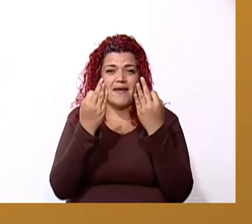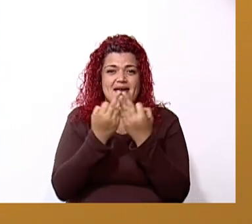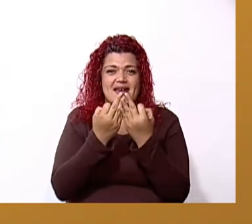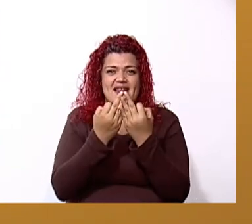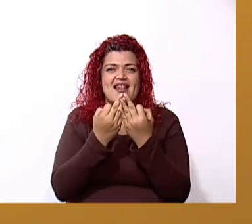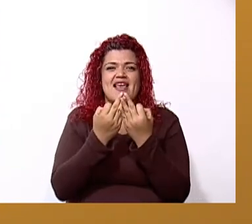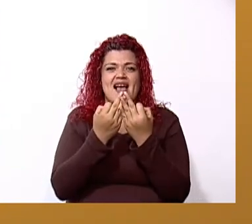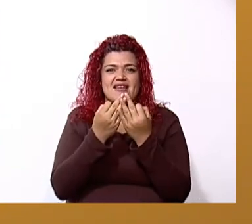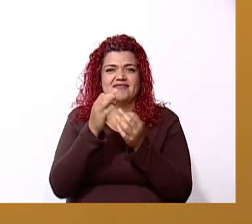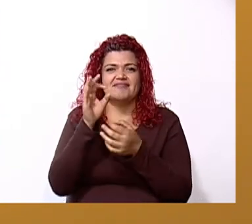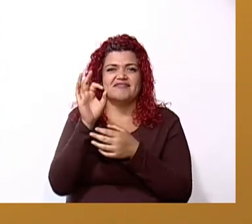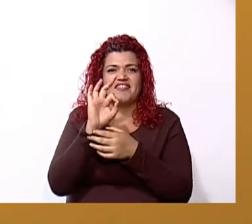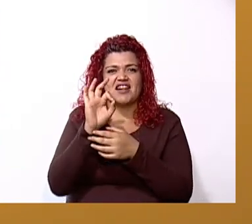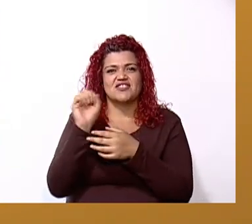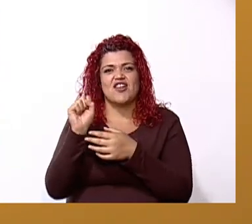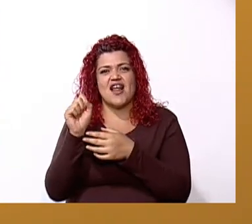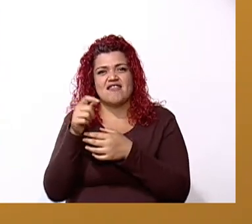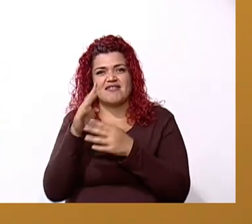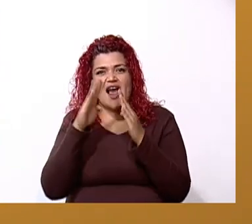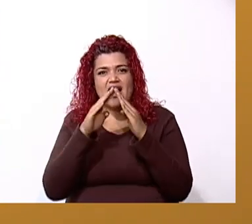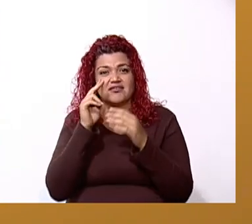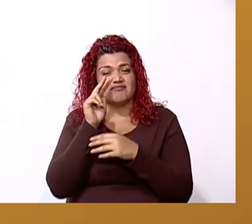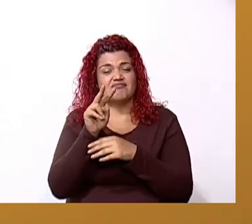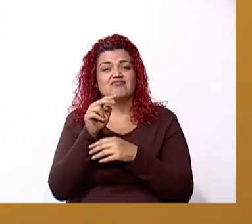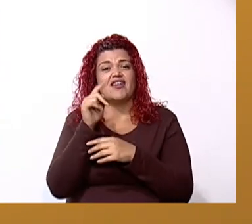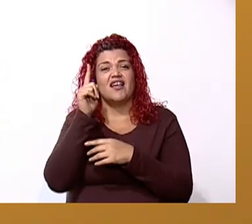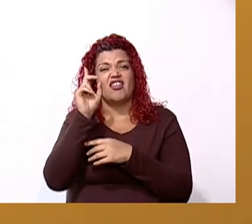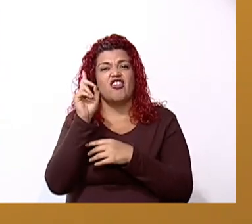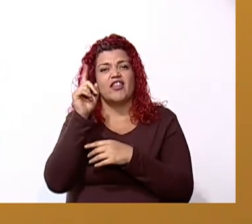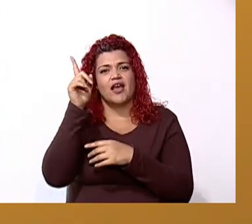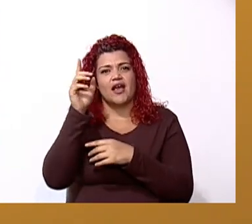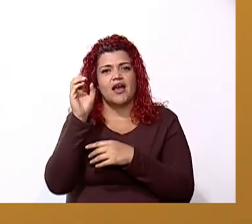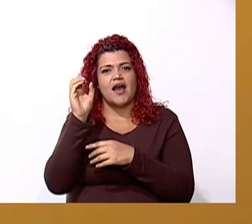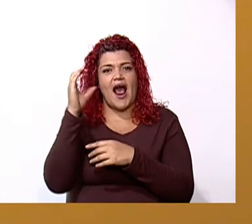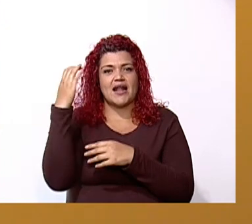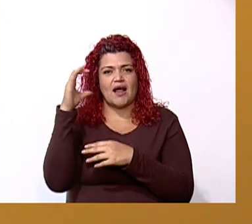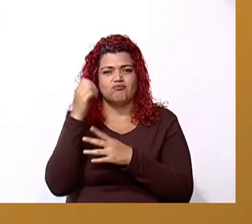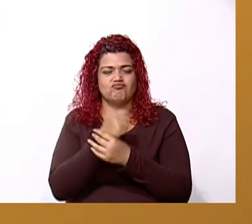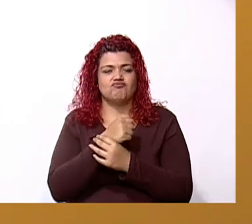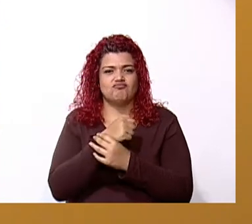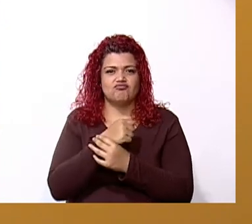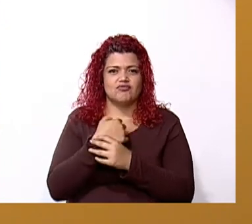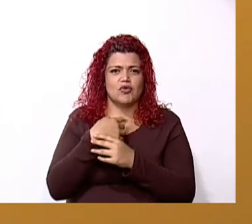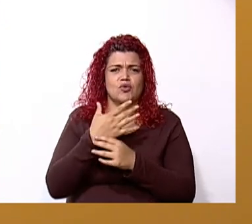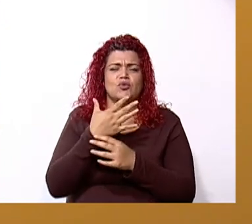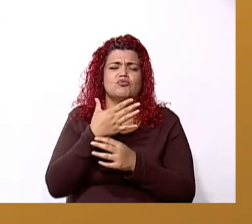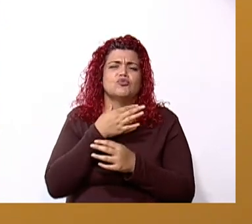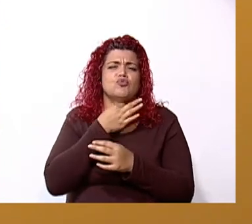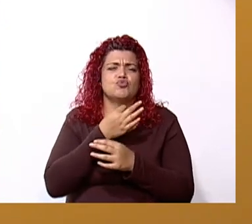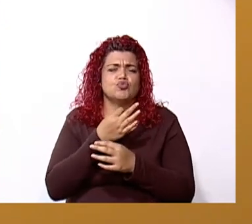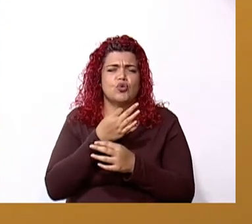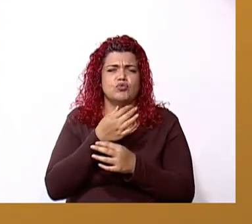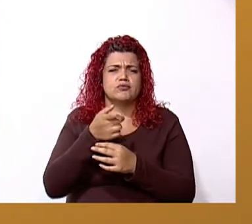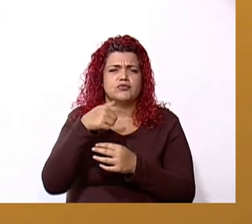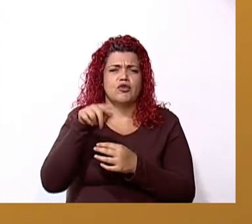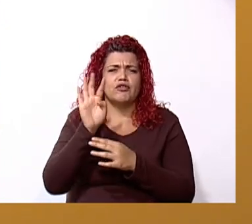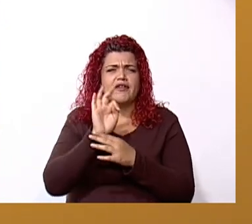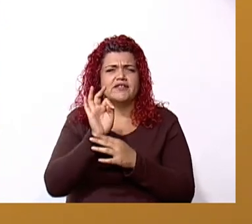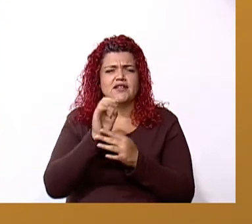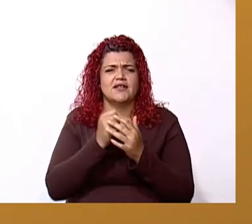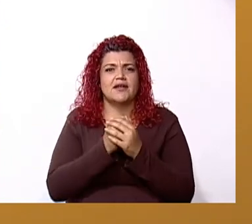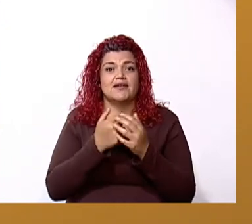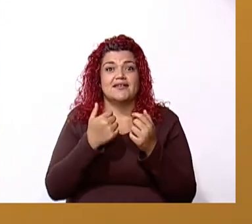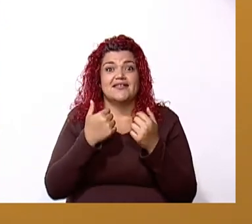Fernández Solano, que desde casita nos están viendo, allá en Côte d'Oriamuno. Un gusto para todos nuestros televidentes. Y de